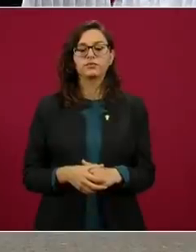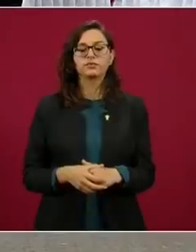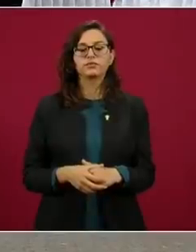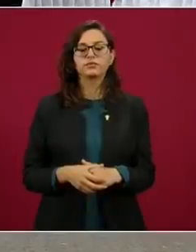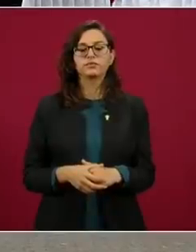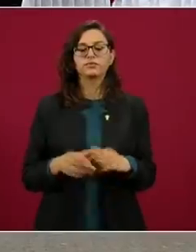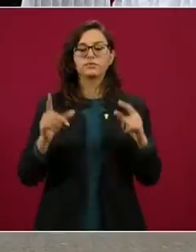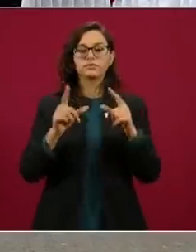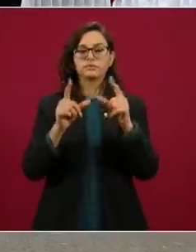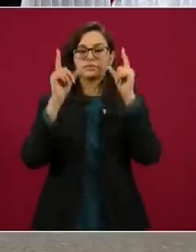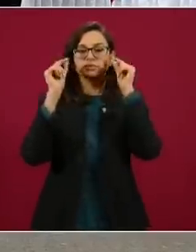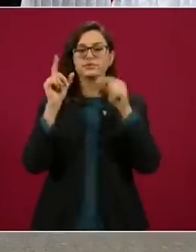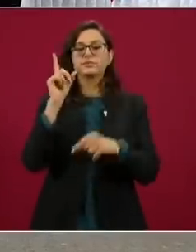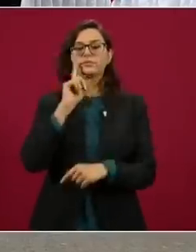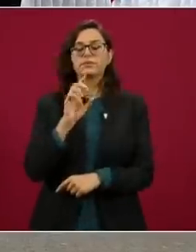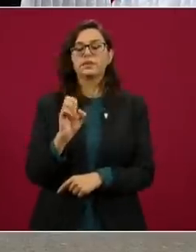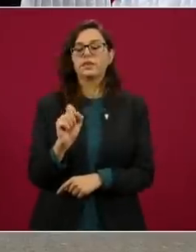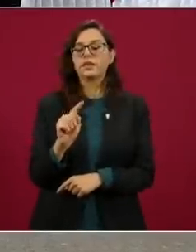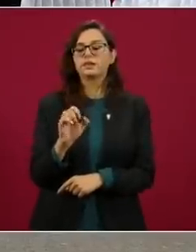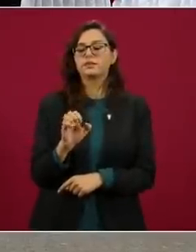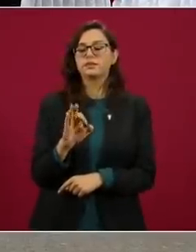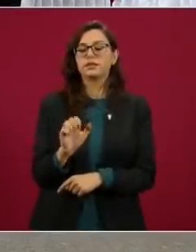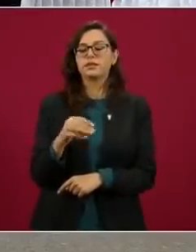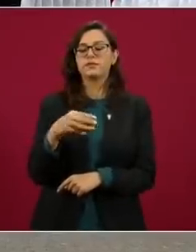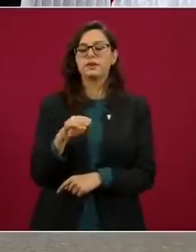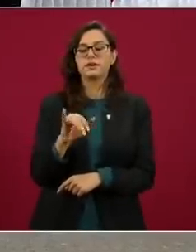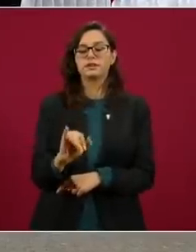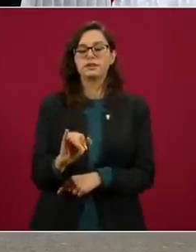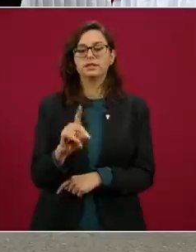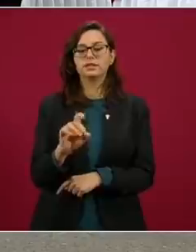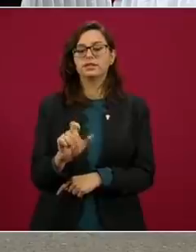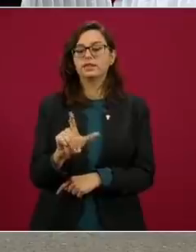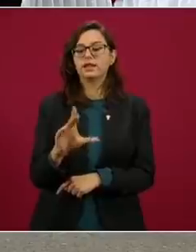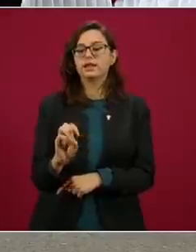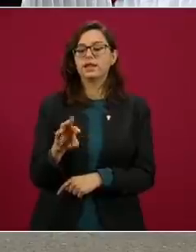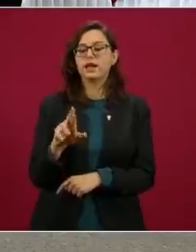enfermera stephanie del carmen tech tabasco